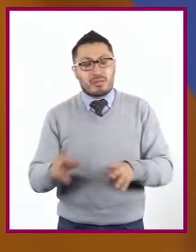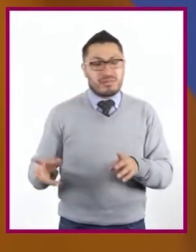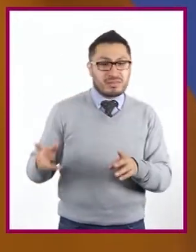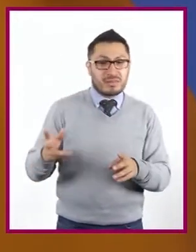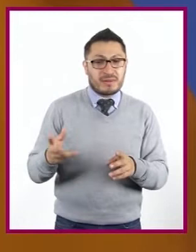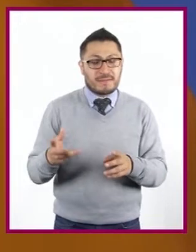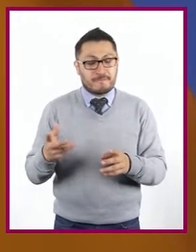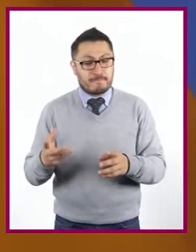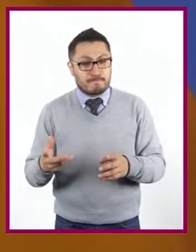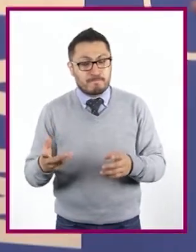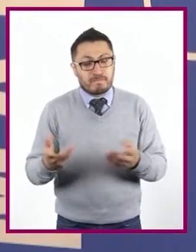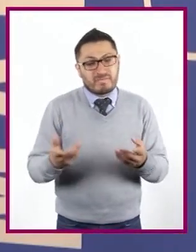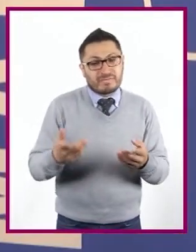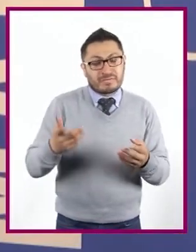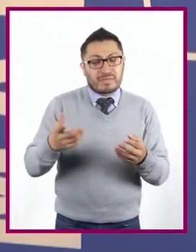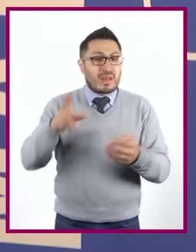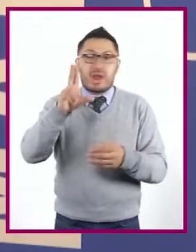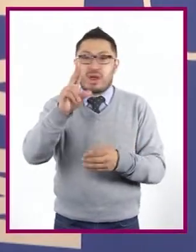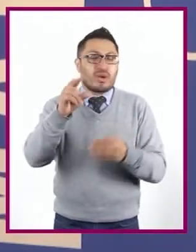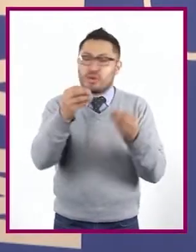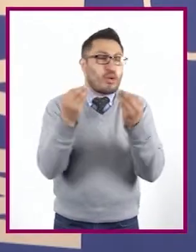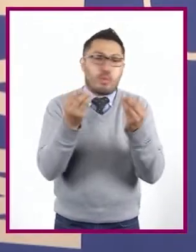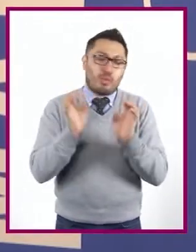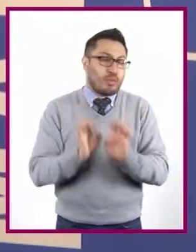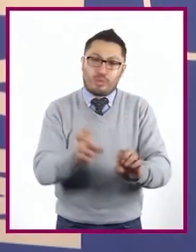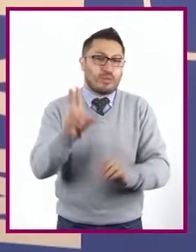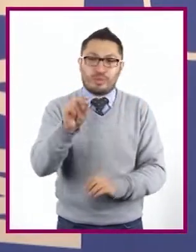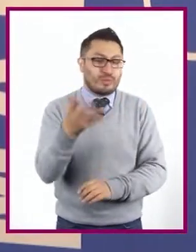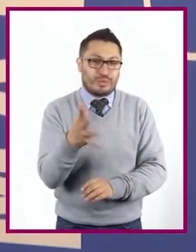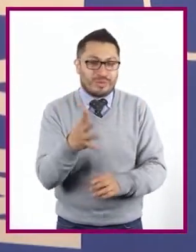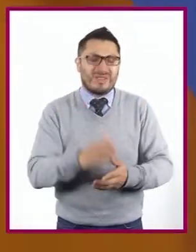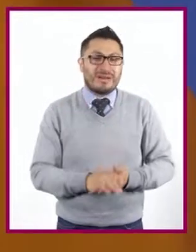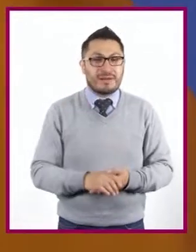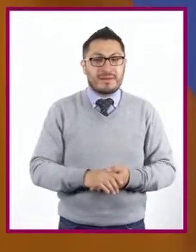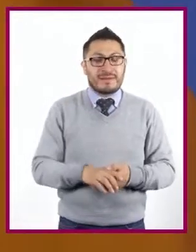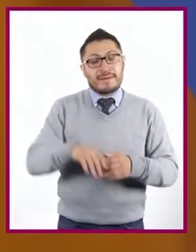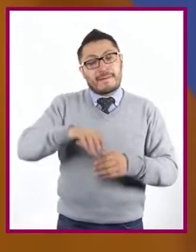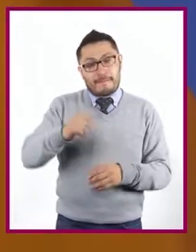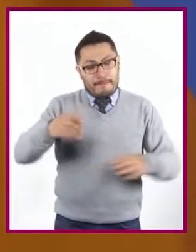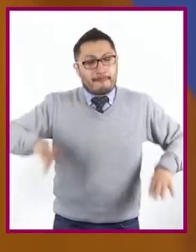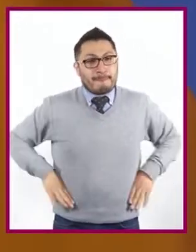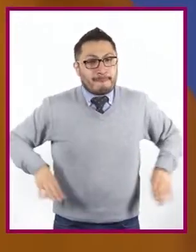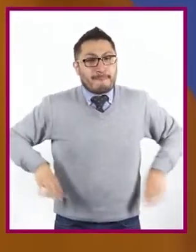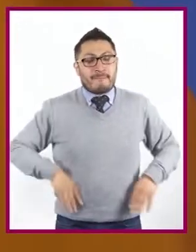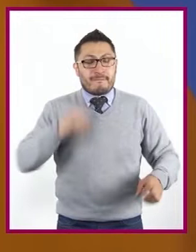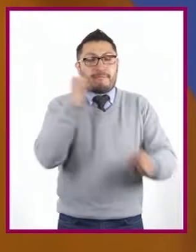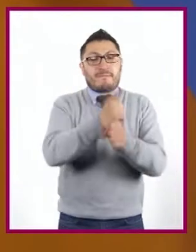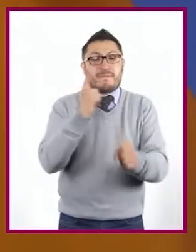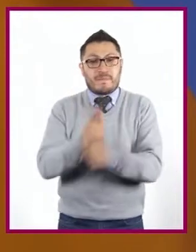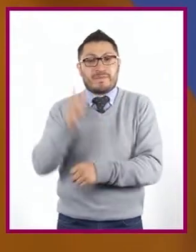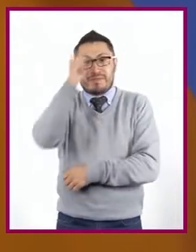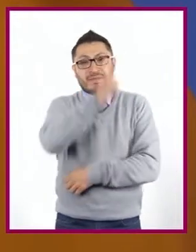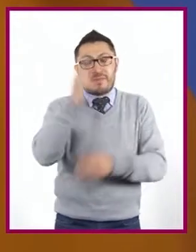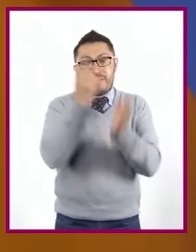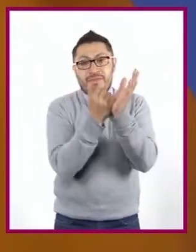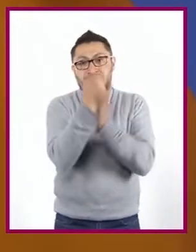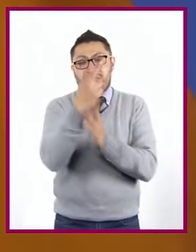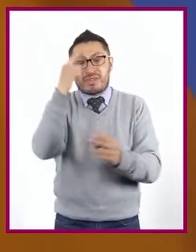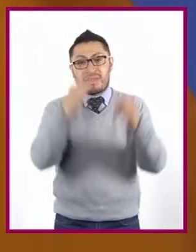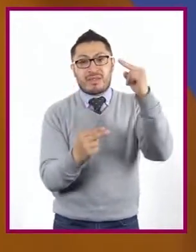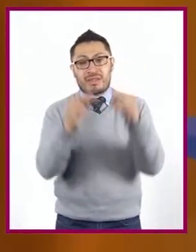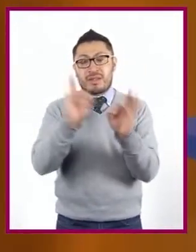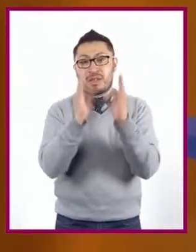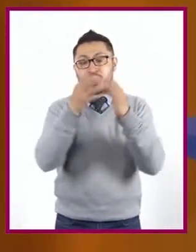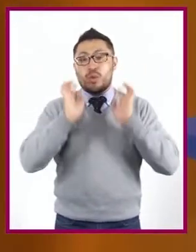coloquiales, más informal. Ahora, vamos con otros elementos para distinguir el lenguaje de mayor nivel de